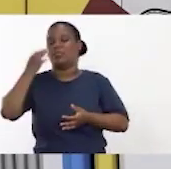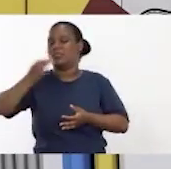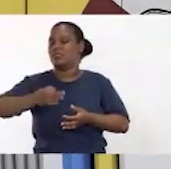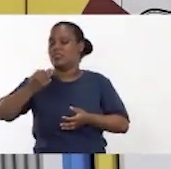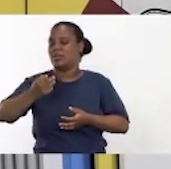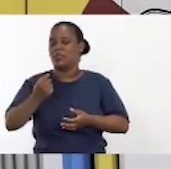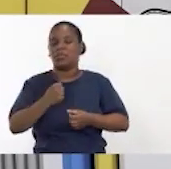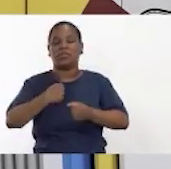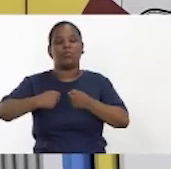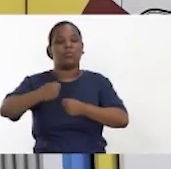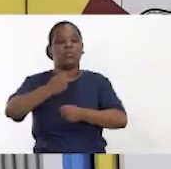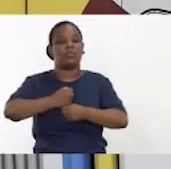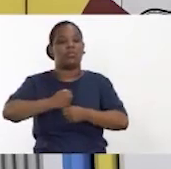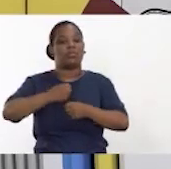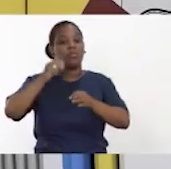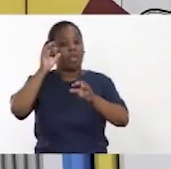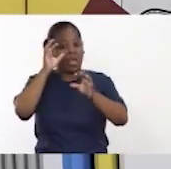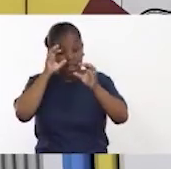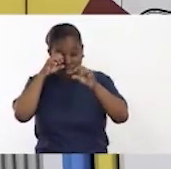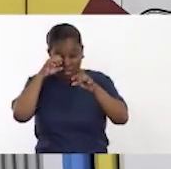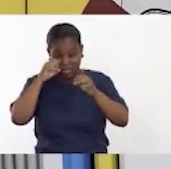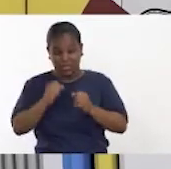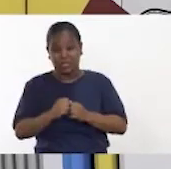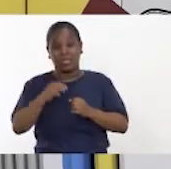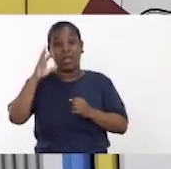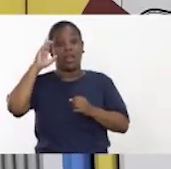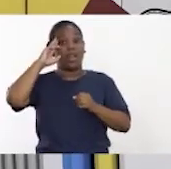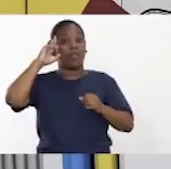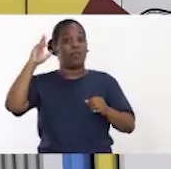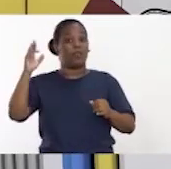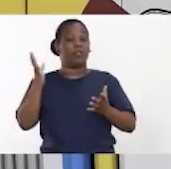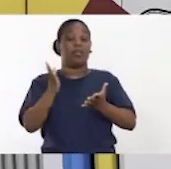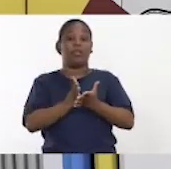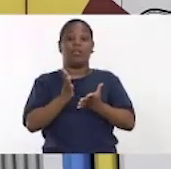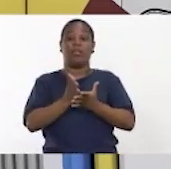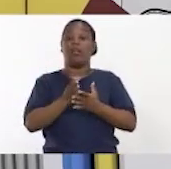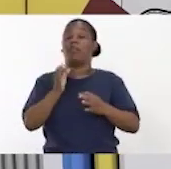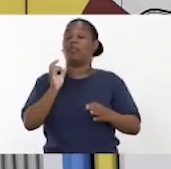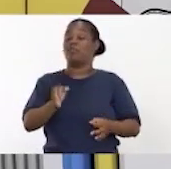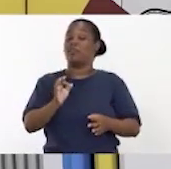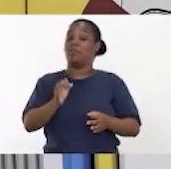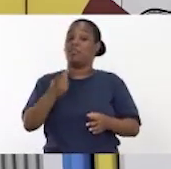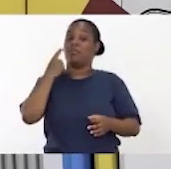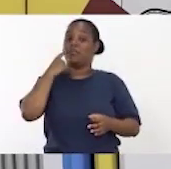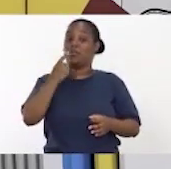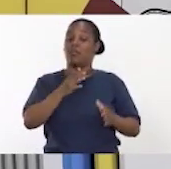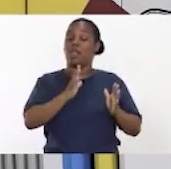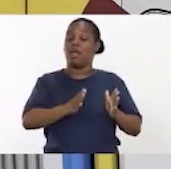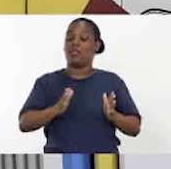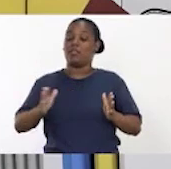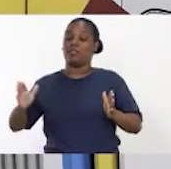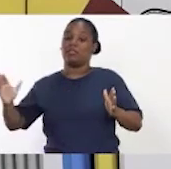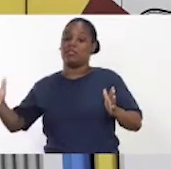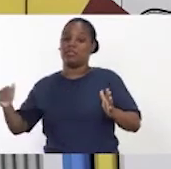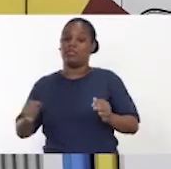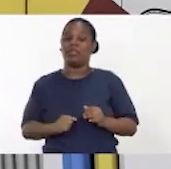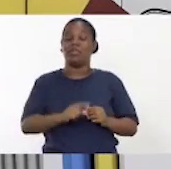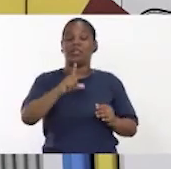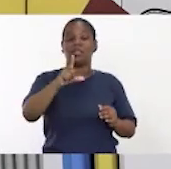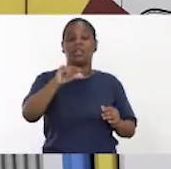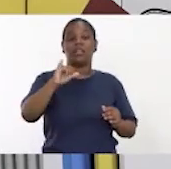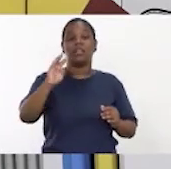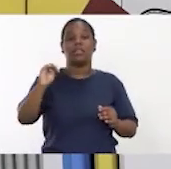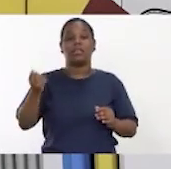se utilizan en la ciencia. Recordar que en la clase también dimos las series espectrales, la serie